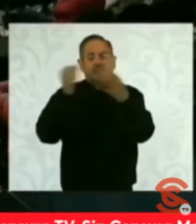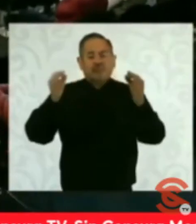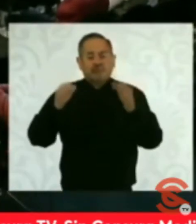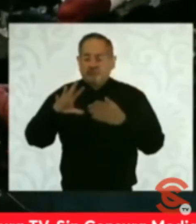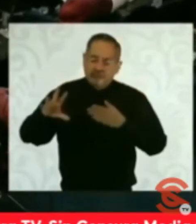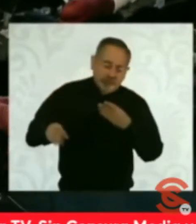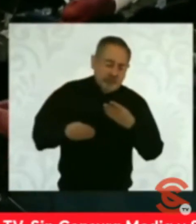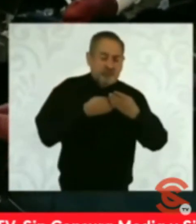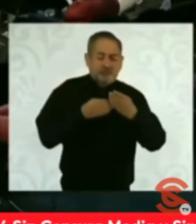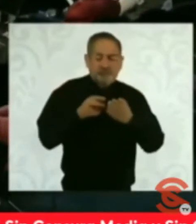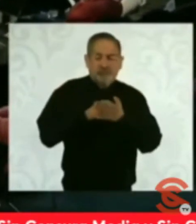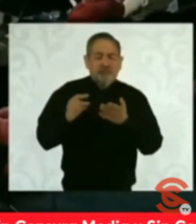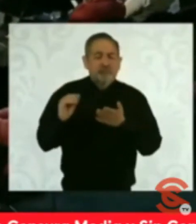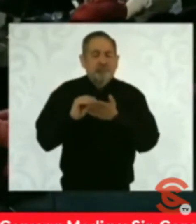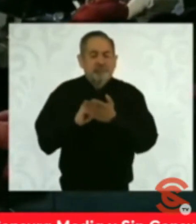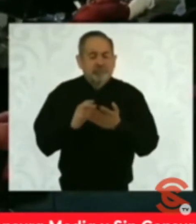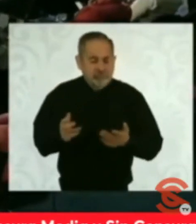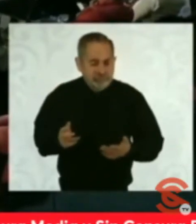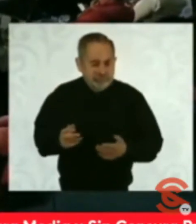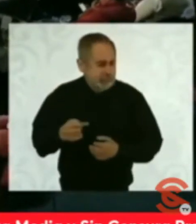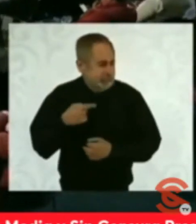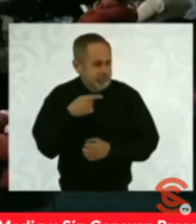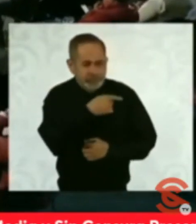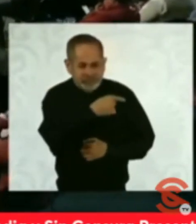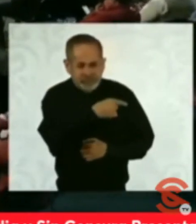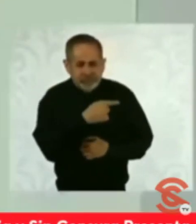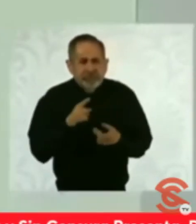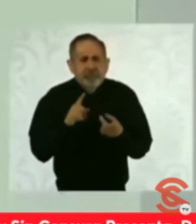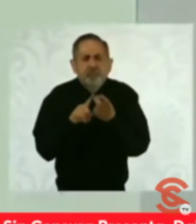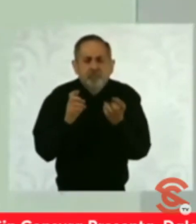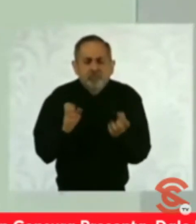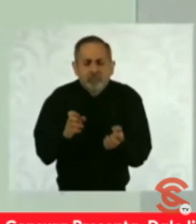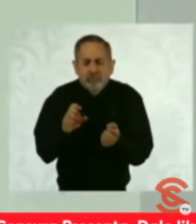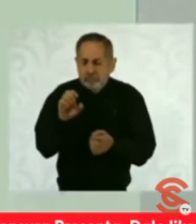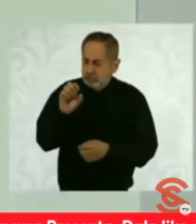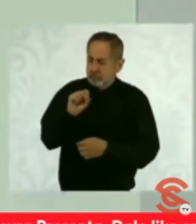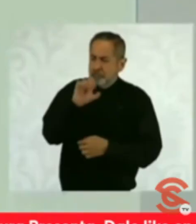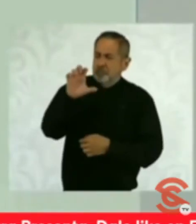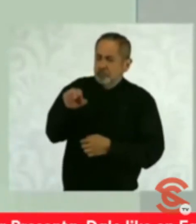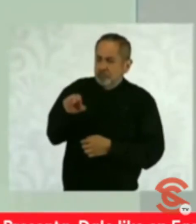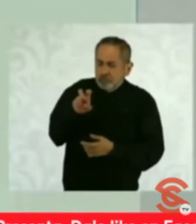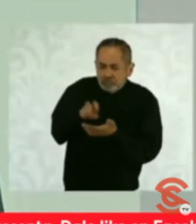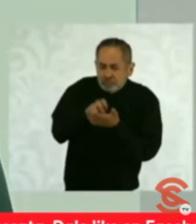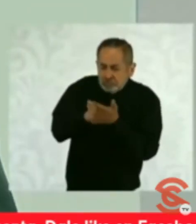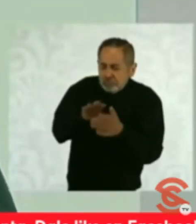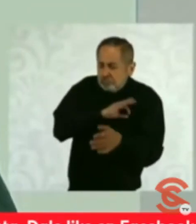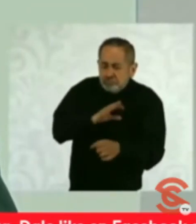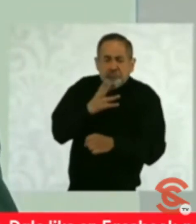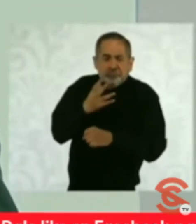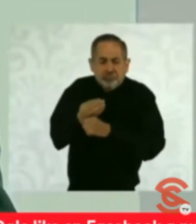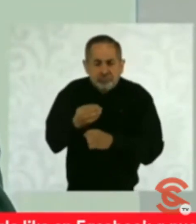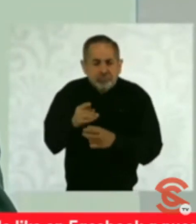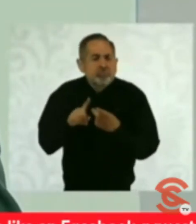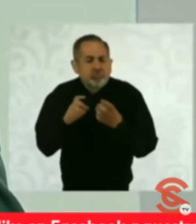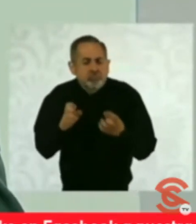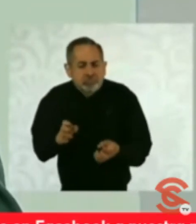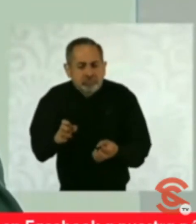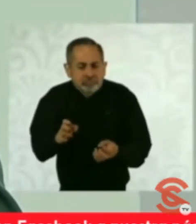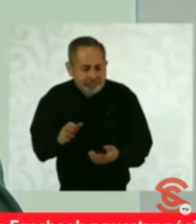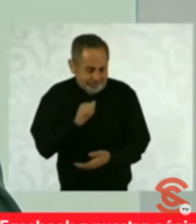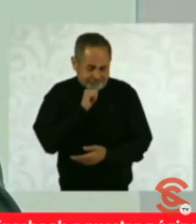o reformas. A ver, en este artículo donde dice, y la Corte también puede modificar la Constitución o las